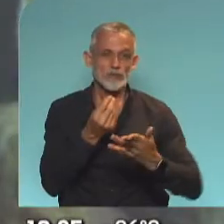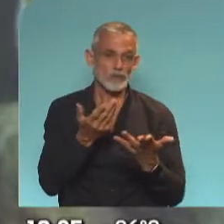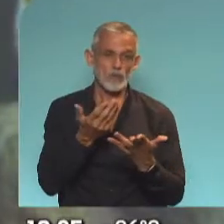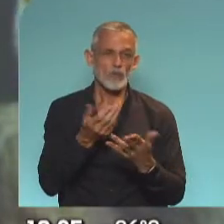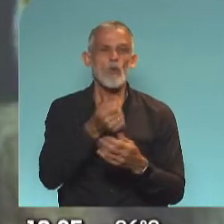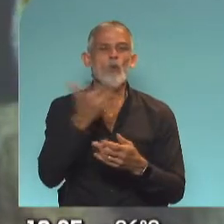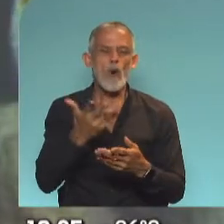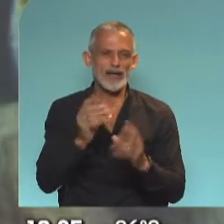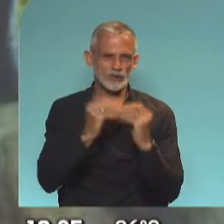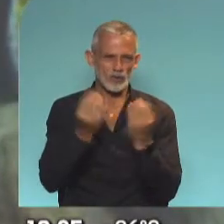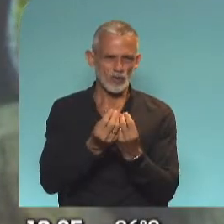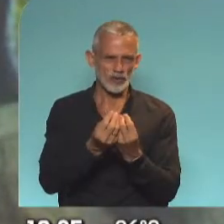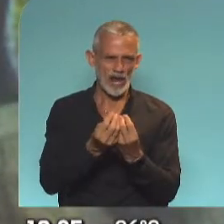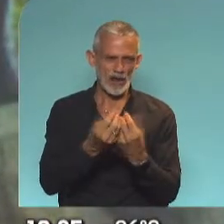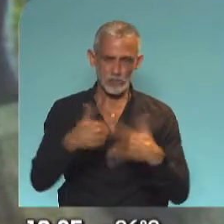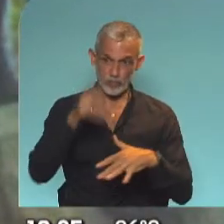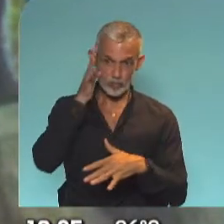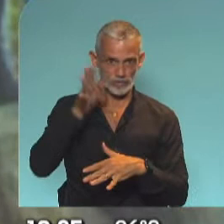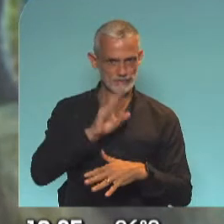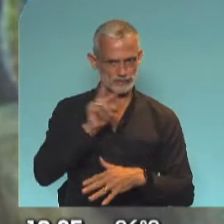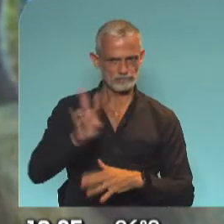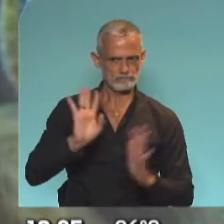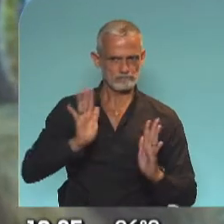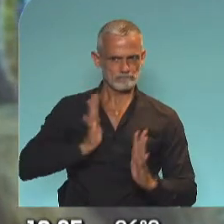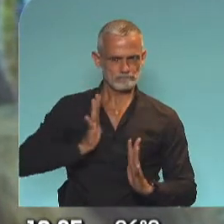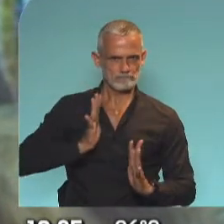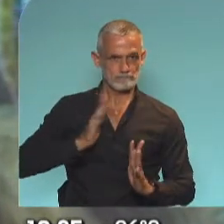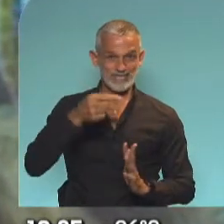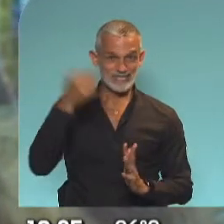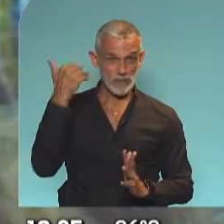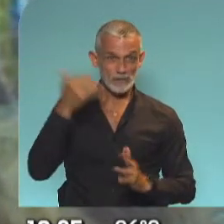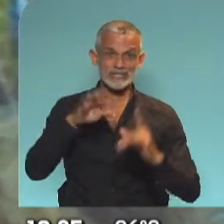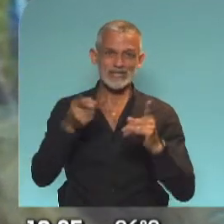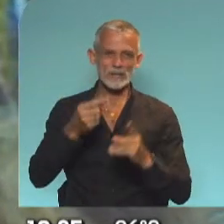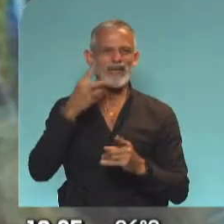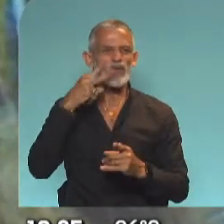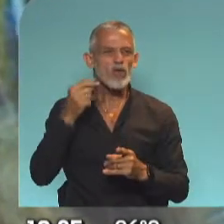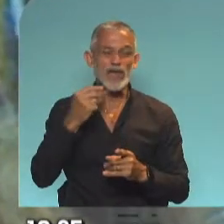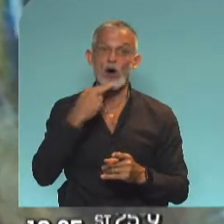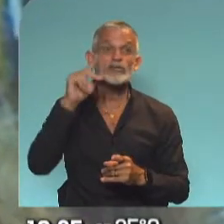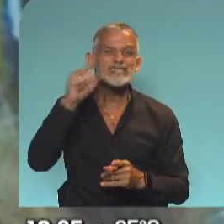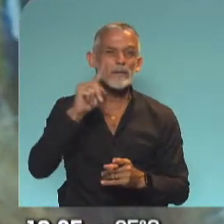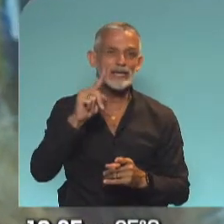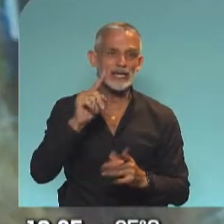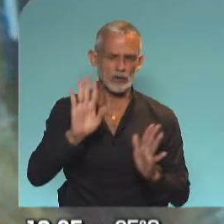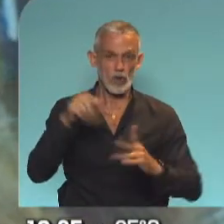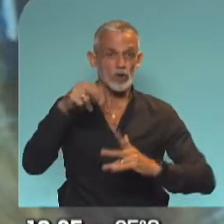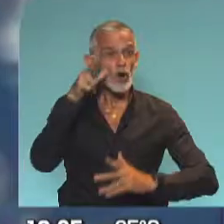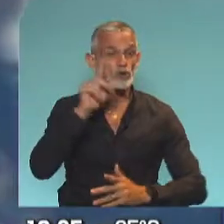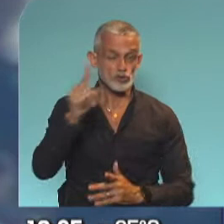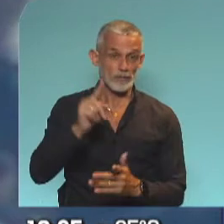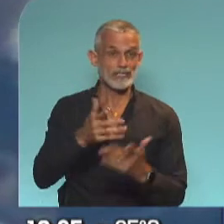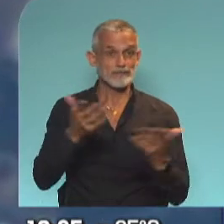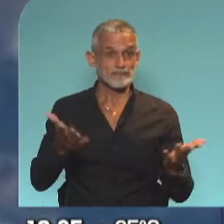desacostumbrado a esa cantidad de casos. La semana pasada tuvimos un par de días seguidos con más de 11.000 casos, hoy más de 8.000.